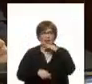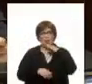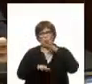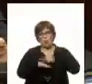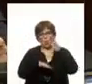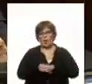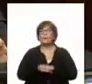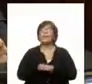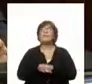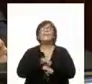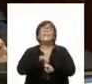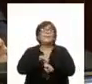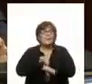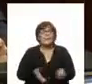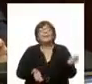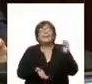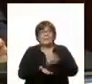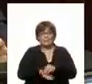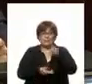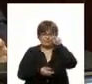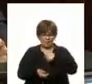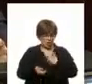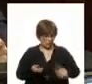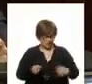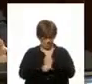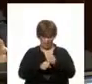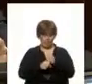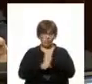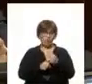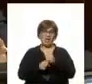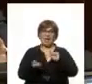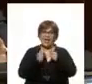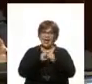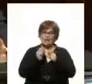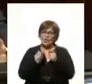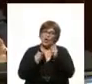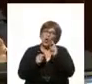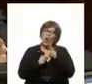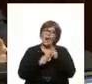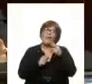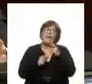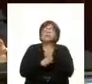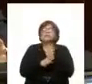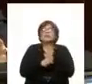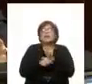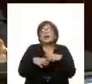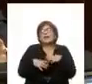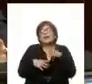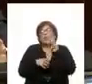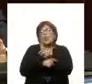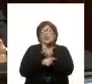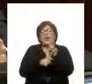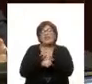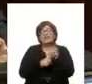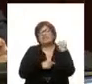Pero la gota que desbordó el vaso se produjo cuando el gobierno aprobó una reforma de la seguridad social ignorando una serie de